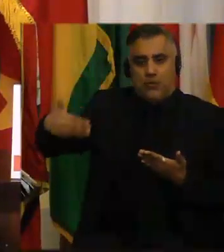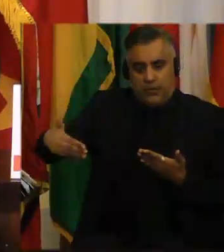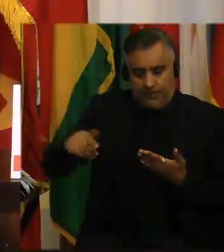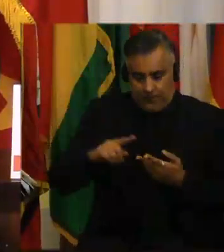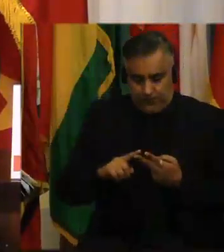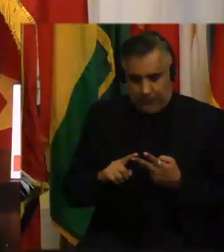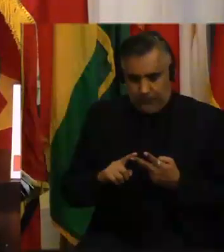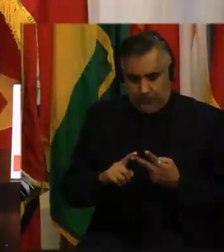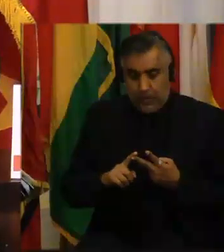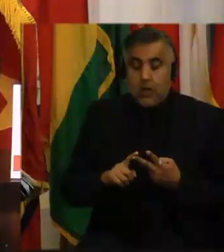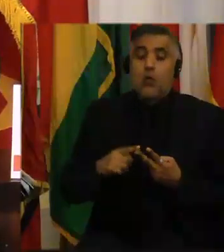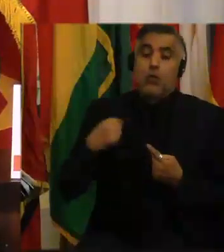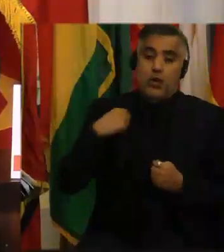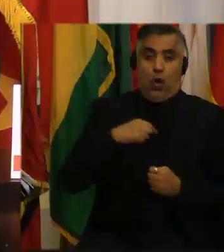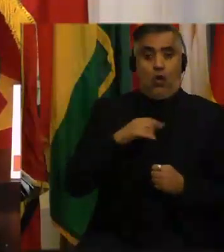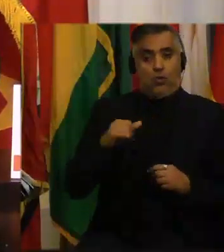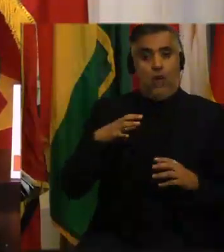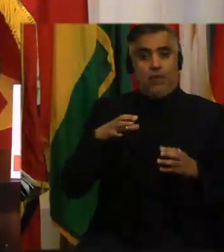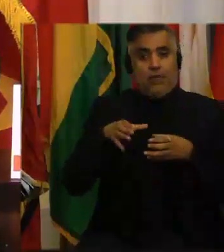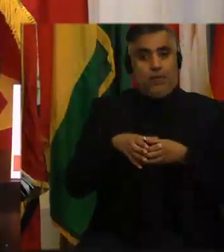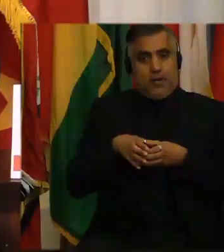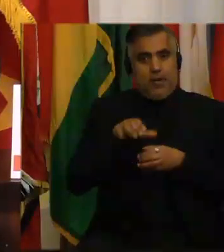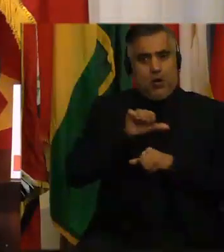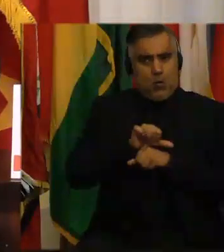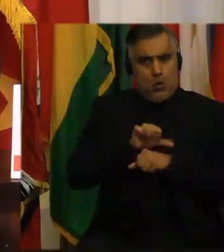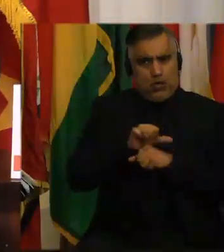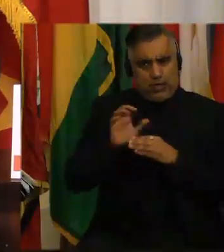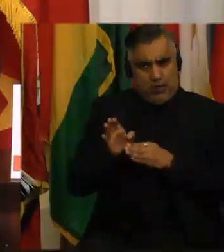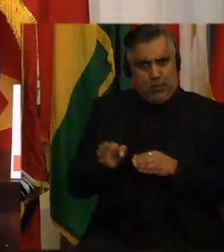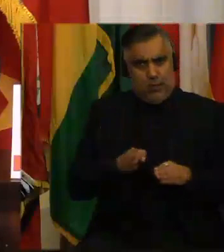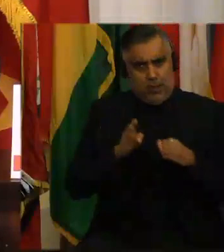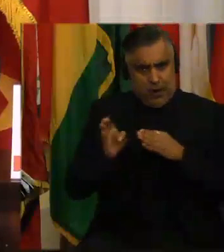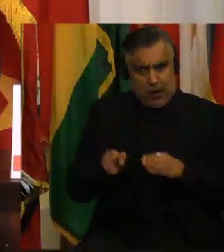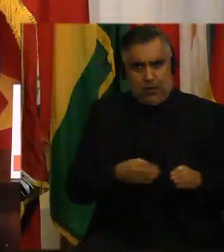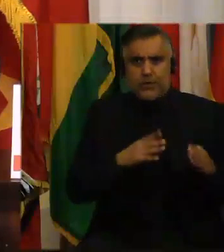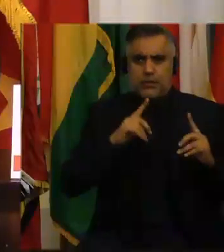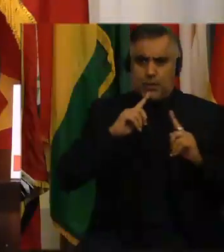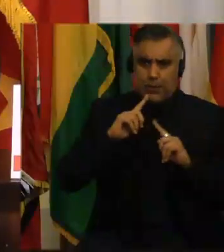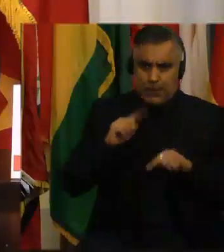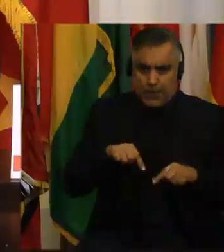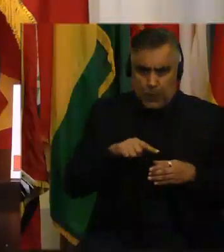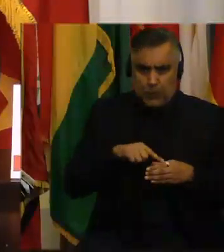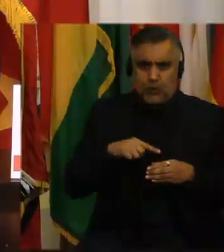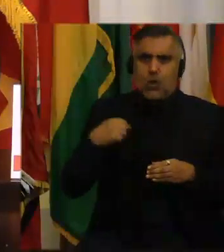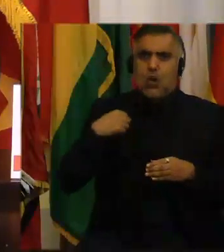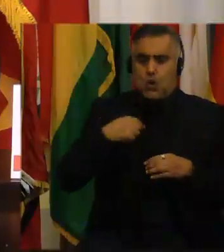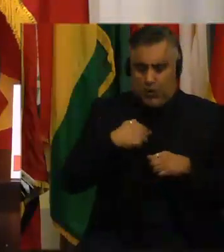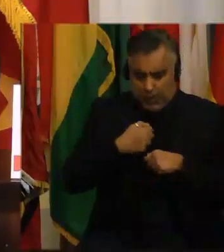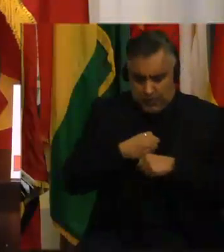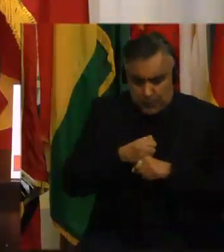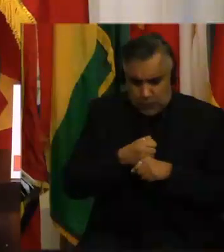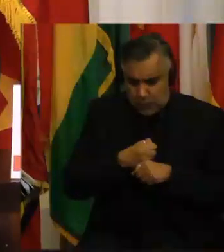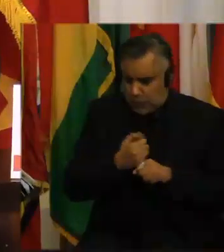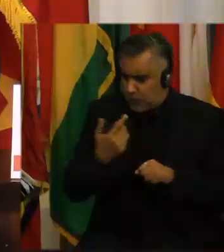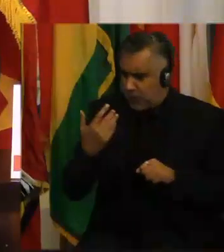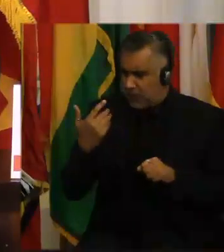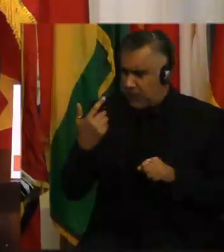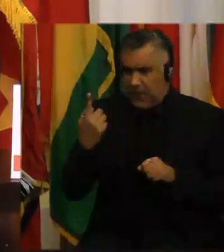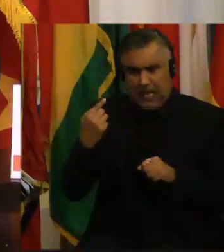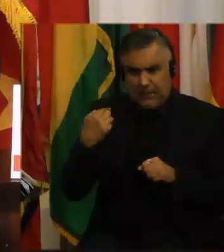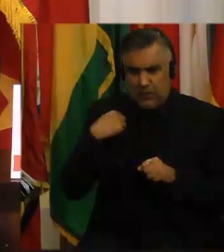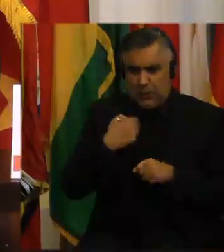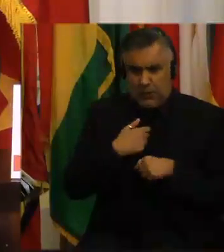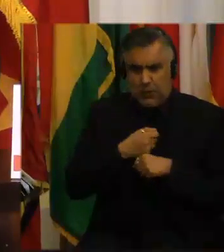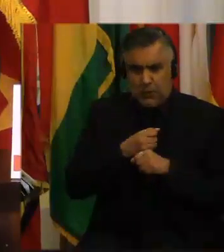ha trabajado en la elaboración de informes temáticos. Produjimos el año pasado, y está en la página